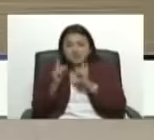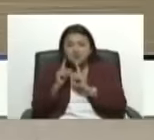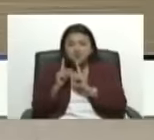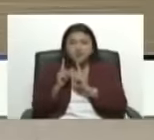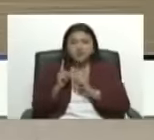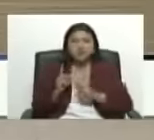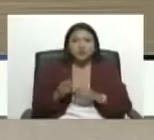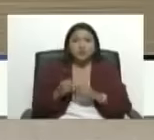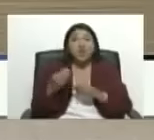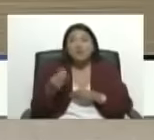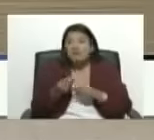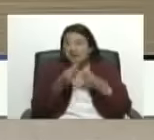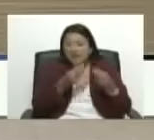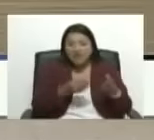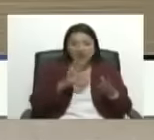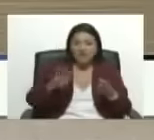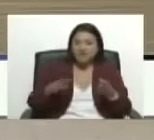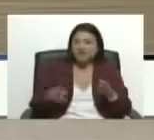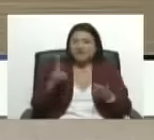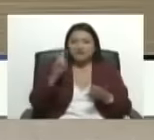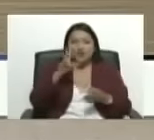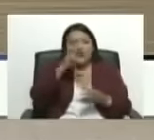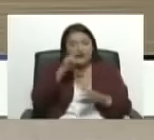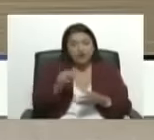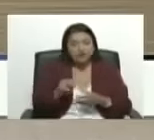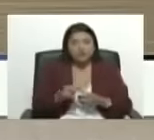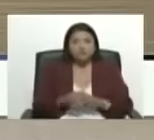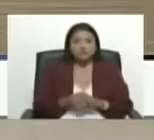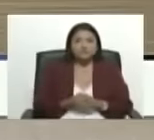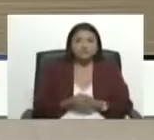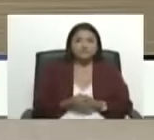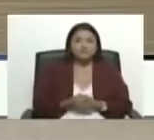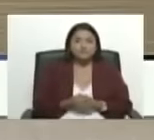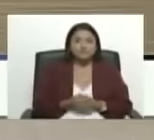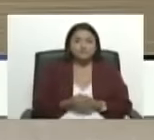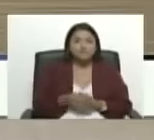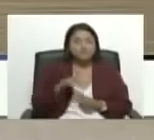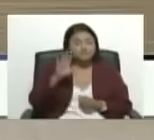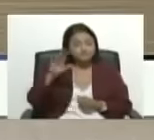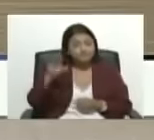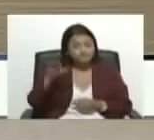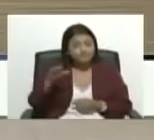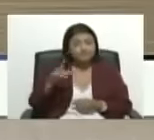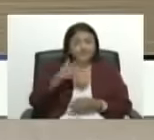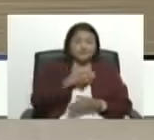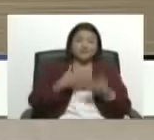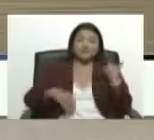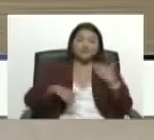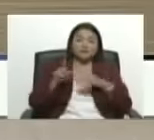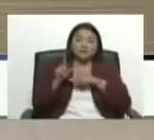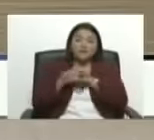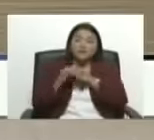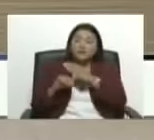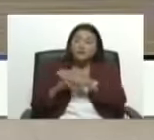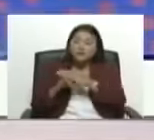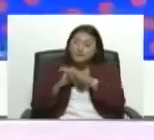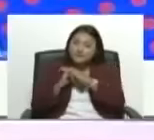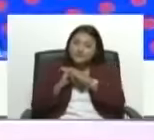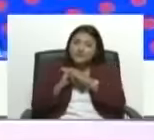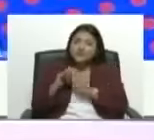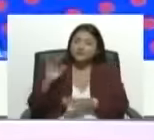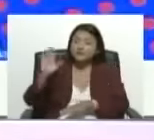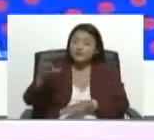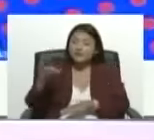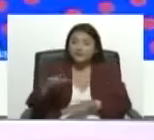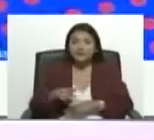un milímetro de ese territorio. Le recuerdo al presidente Guyana que ese territorio lo heredó